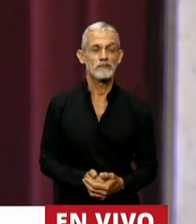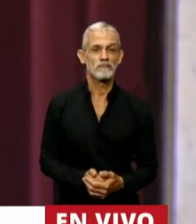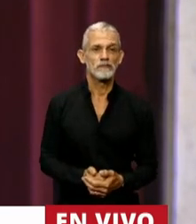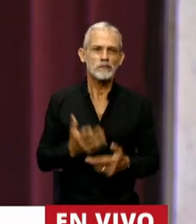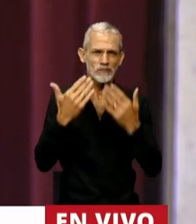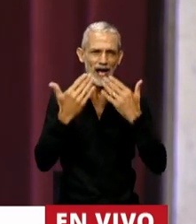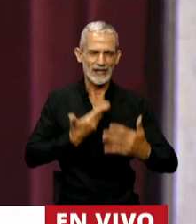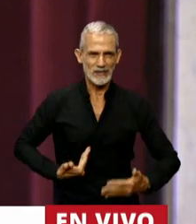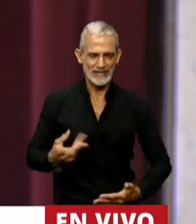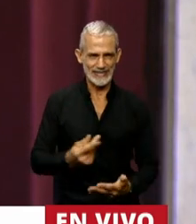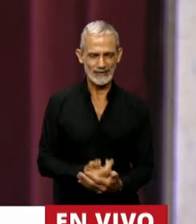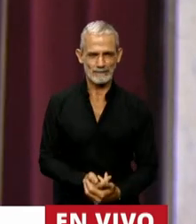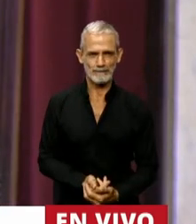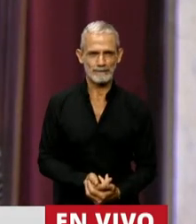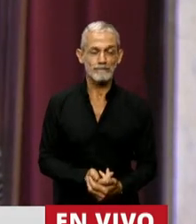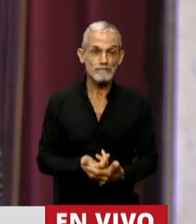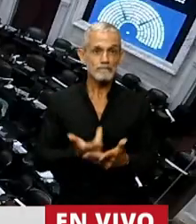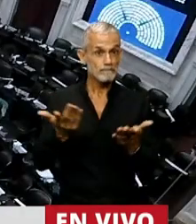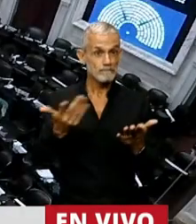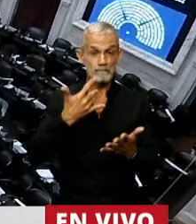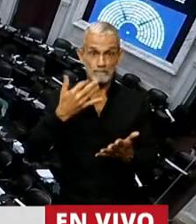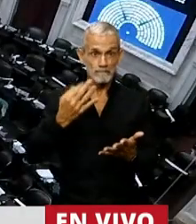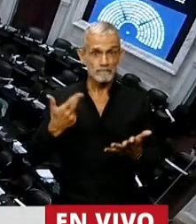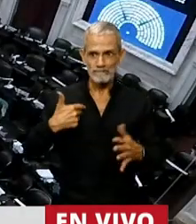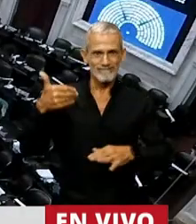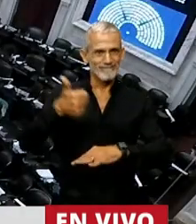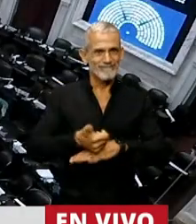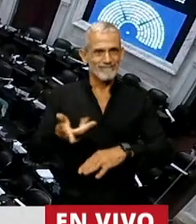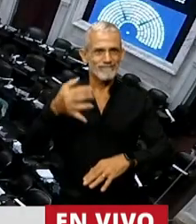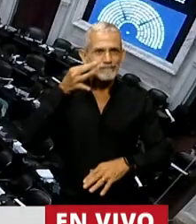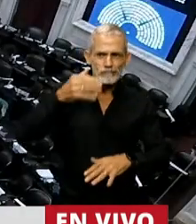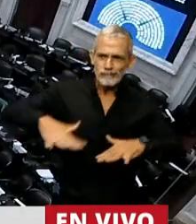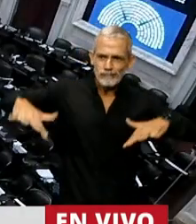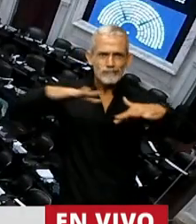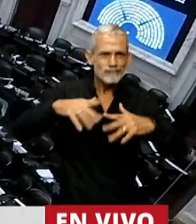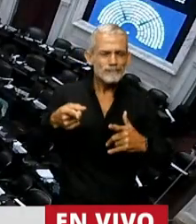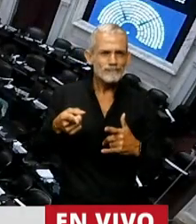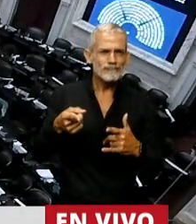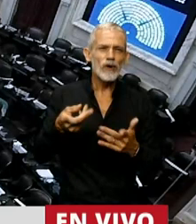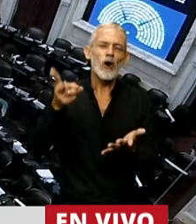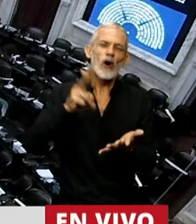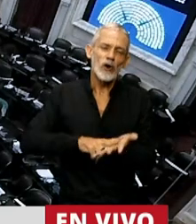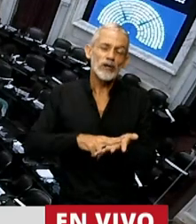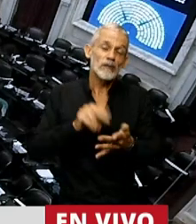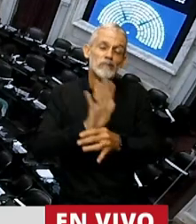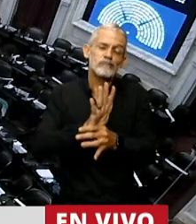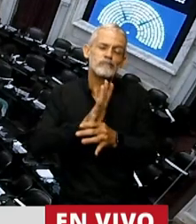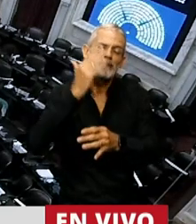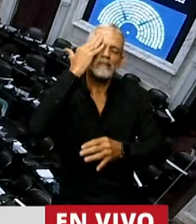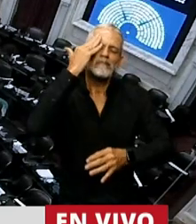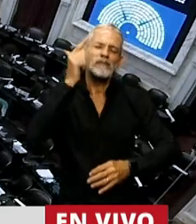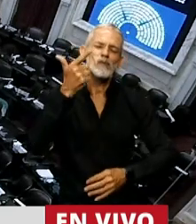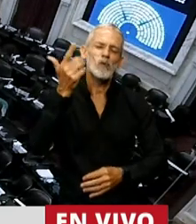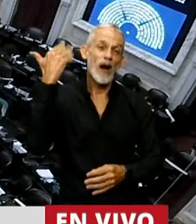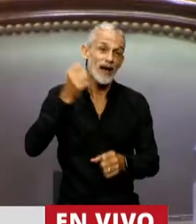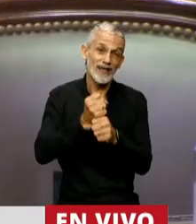Gracias, presidente. Bueno, la verdad que hoy estamos asistiendo a lo que podría llamarse un nuevo acto de desmemoria de quienes hasta